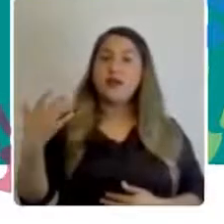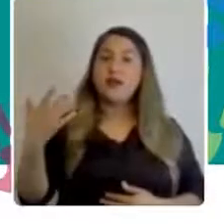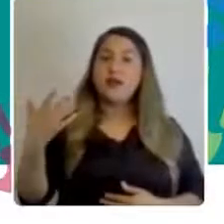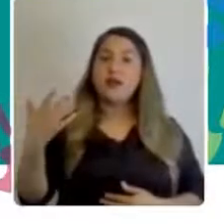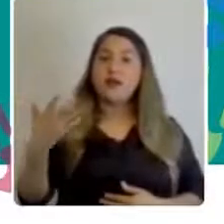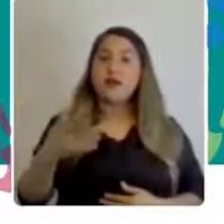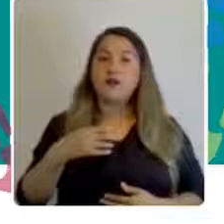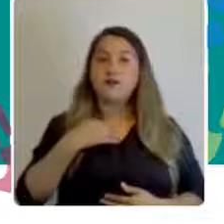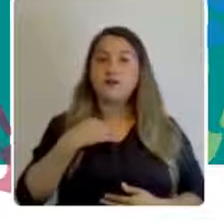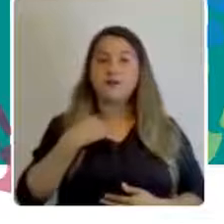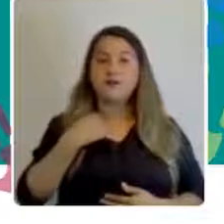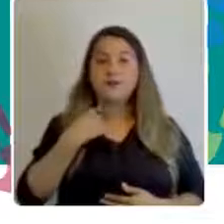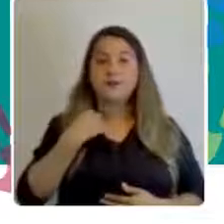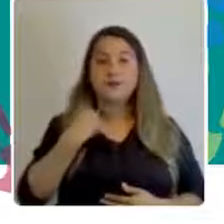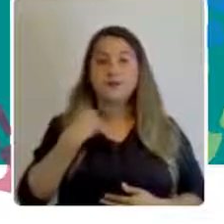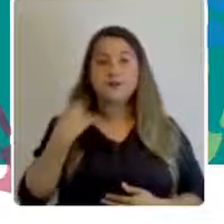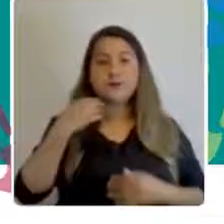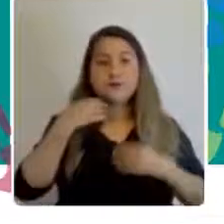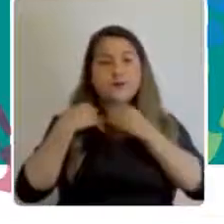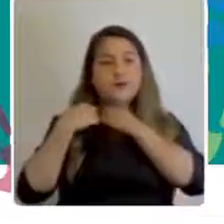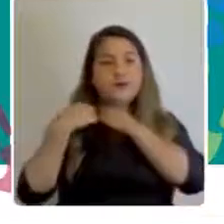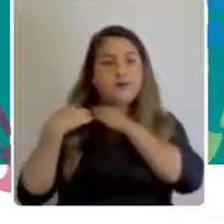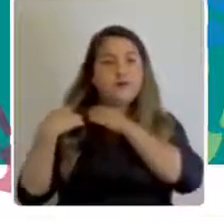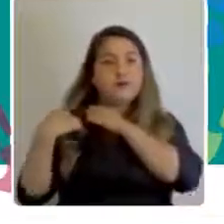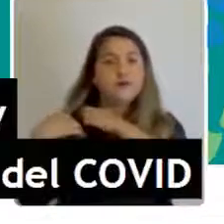Muy bien, muchas gracias.